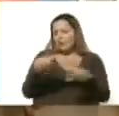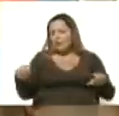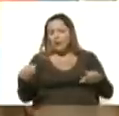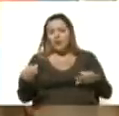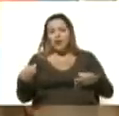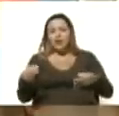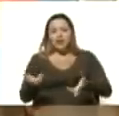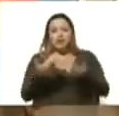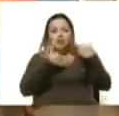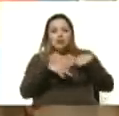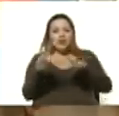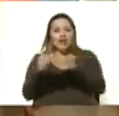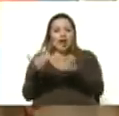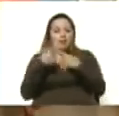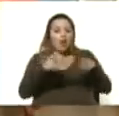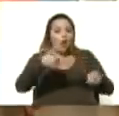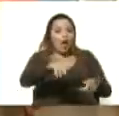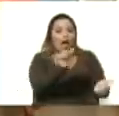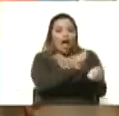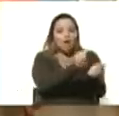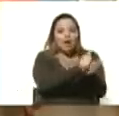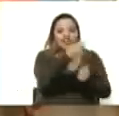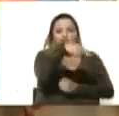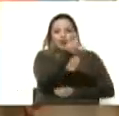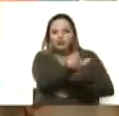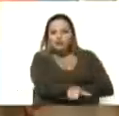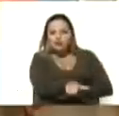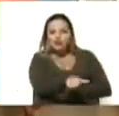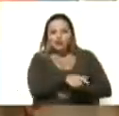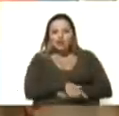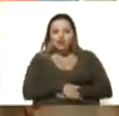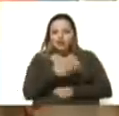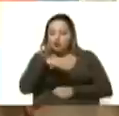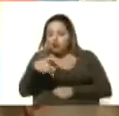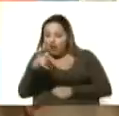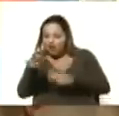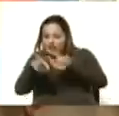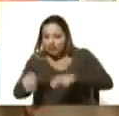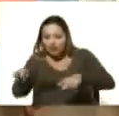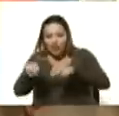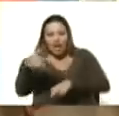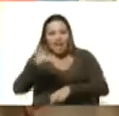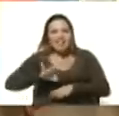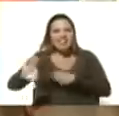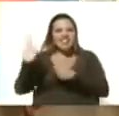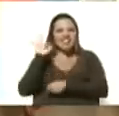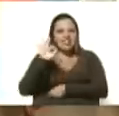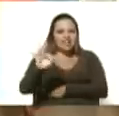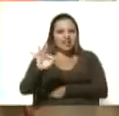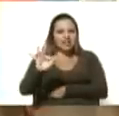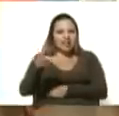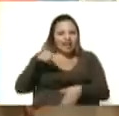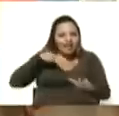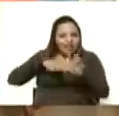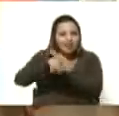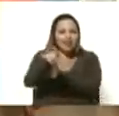tenía relaciones extramaritales con alguien a quien le revisamos su expediente, tenía 3